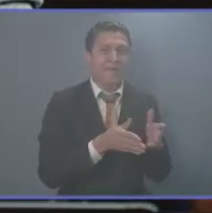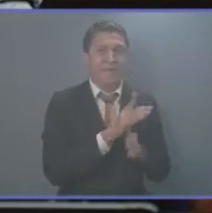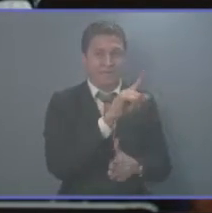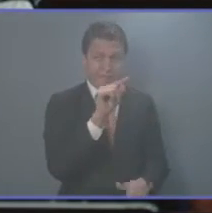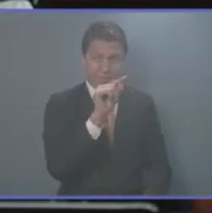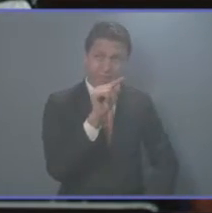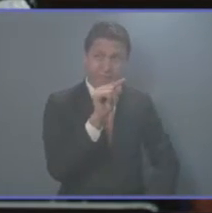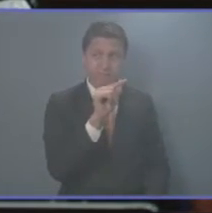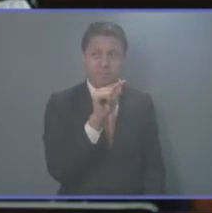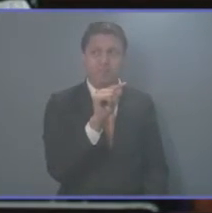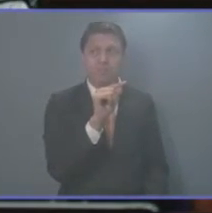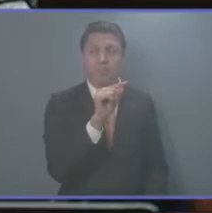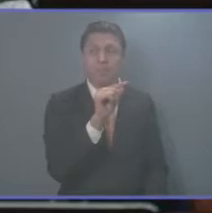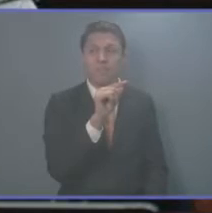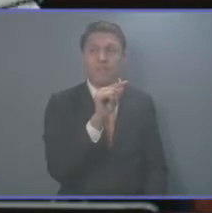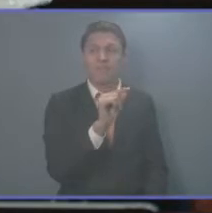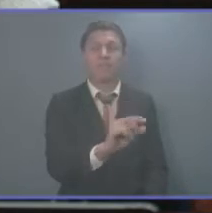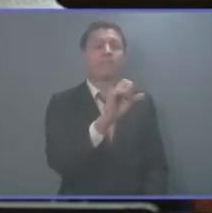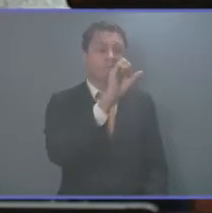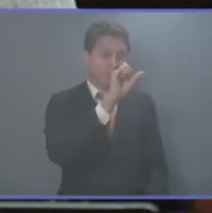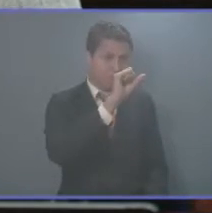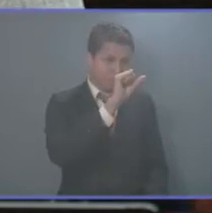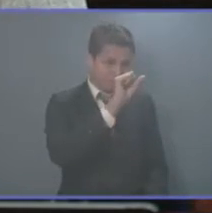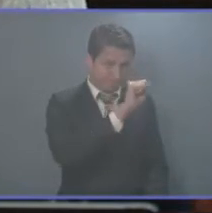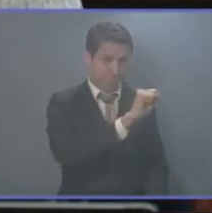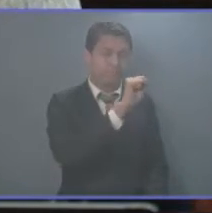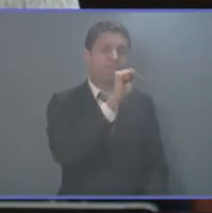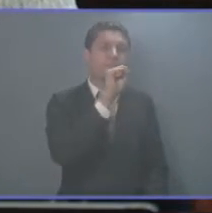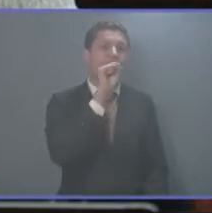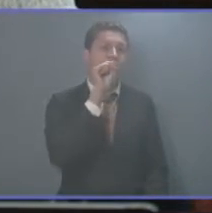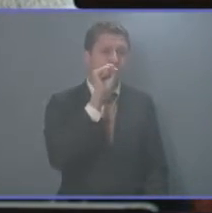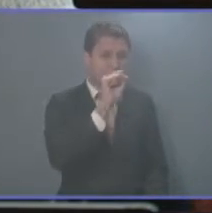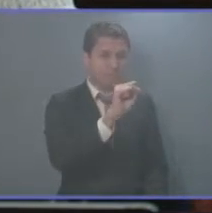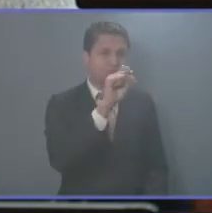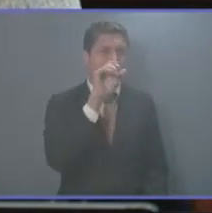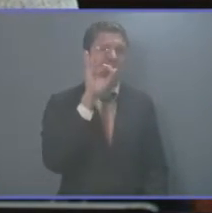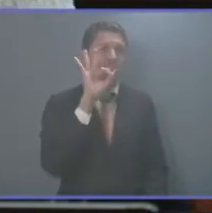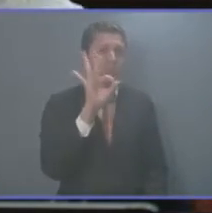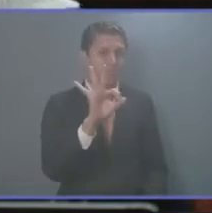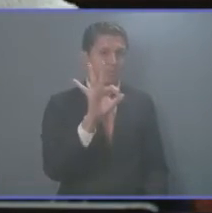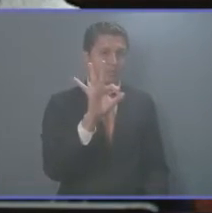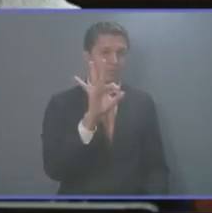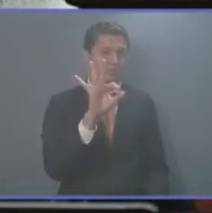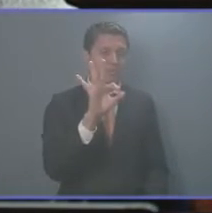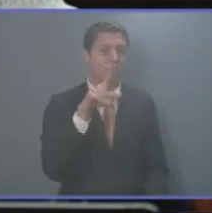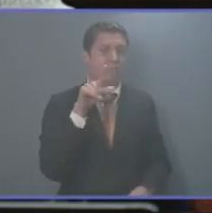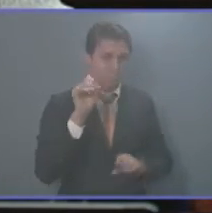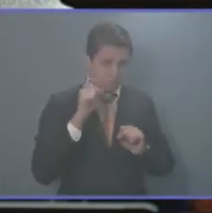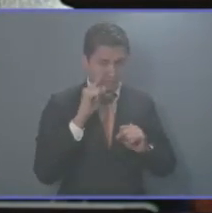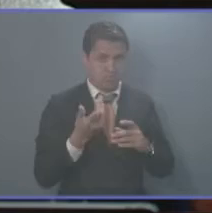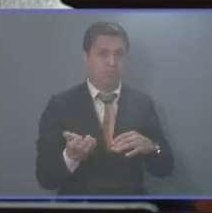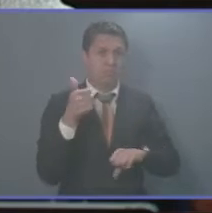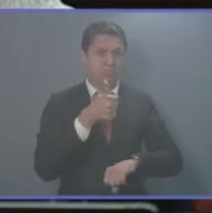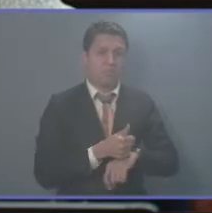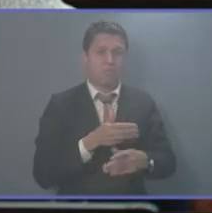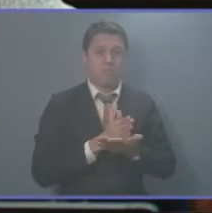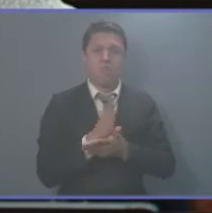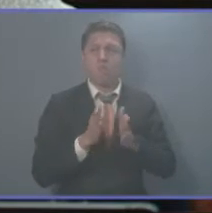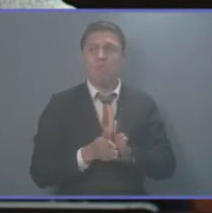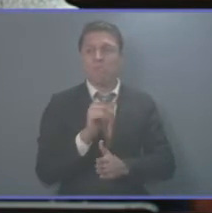supervisión y valga la redundancia de la superintendencia del sistema financiero, se puedan registrar en el